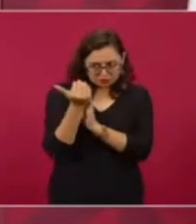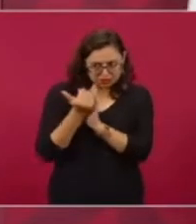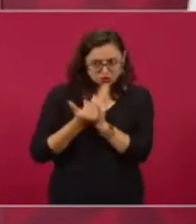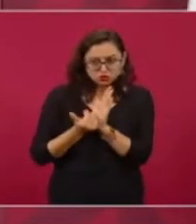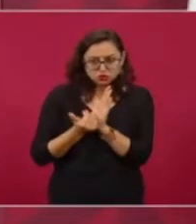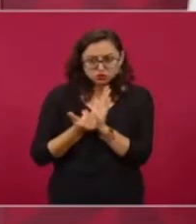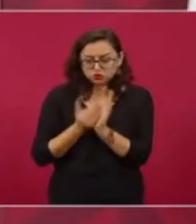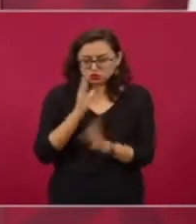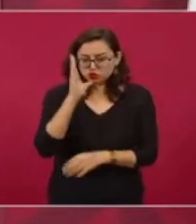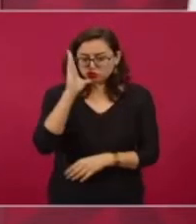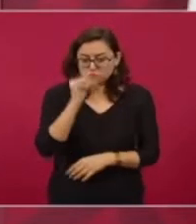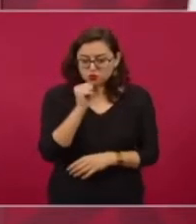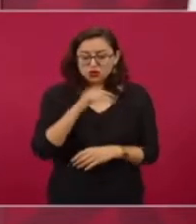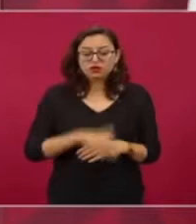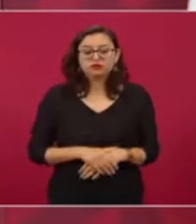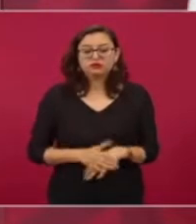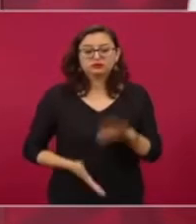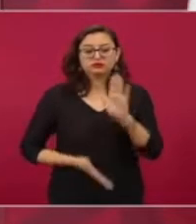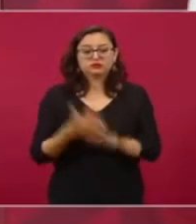viáticos